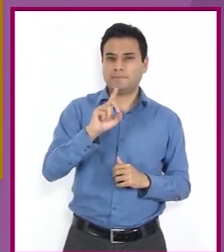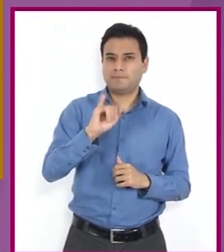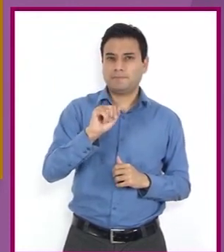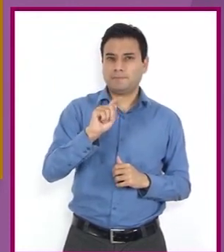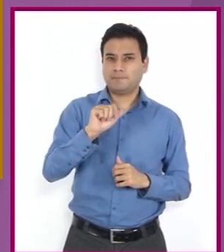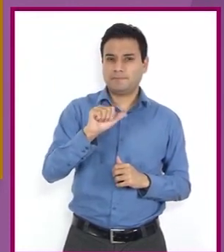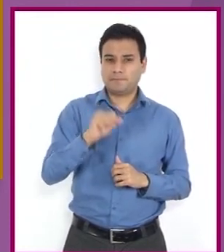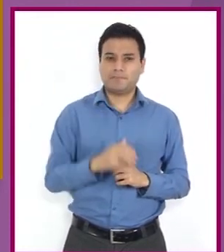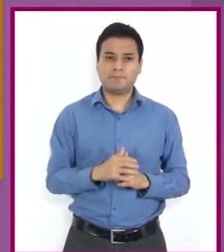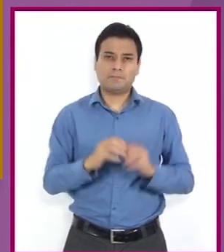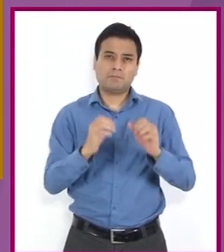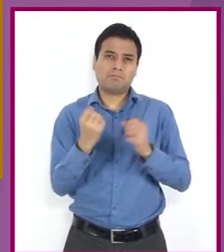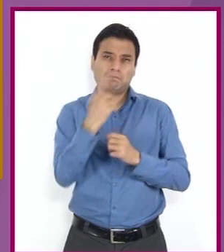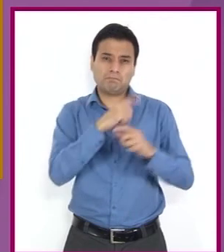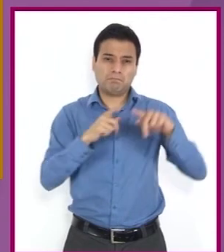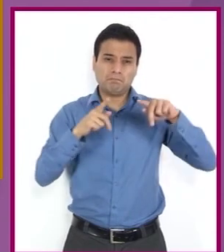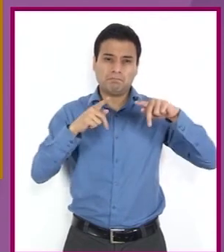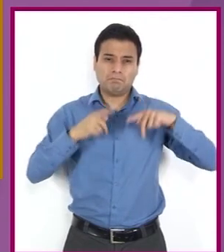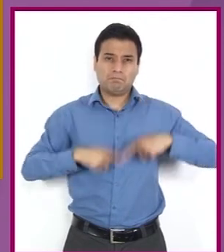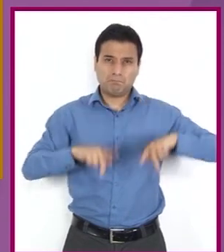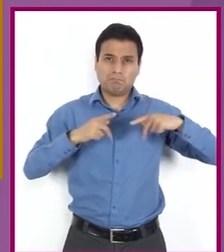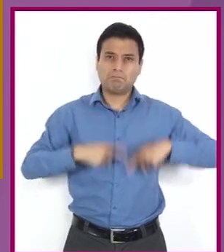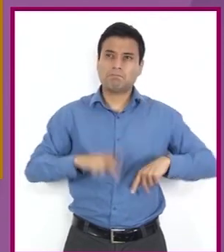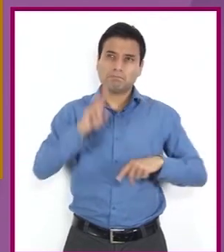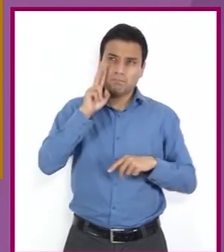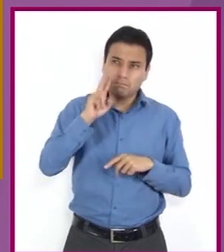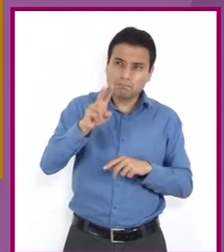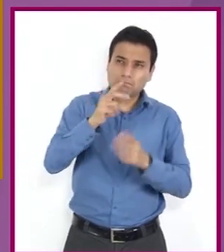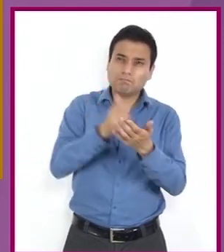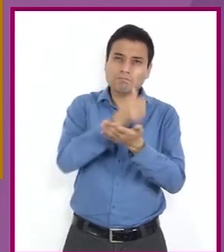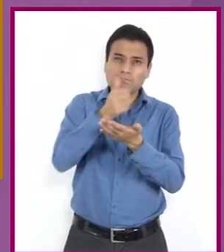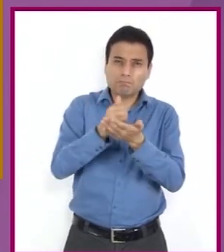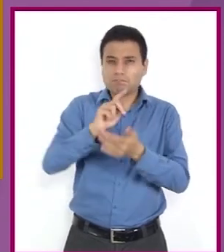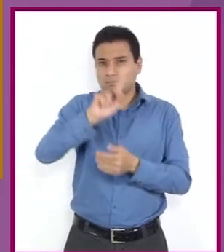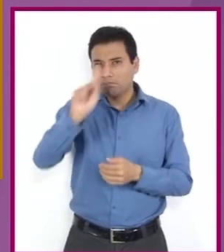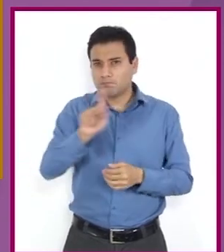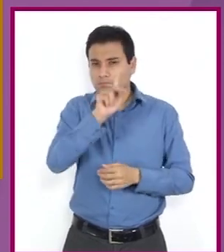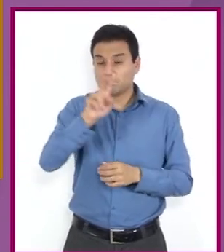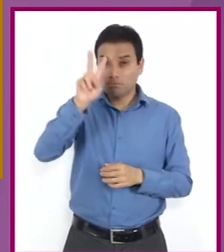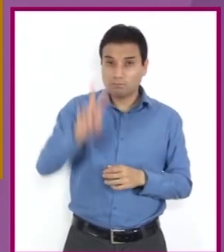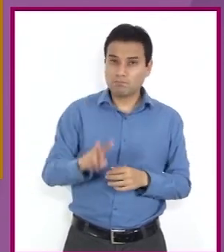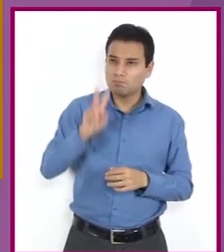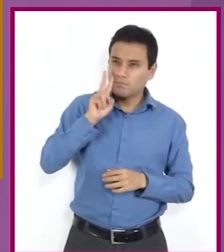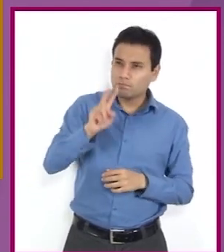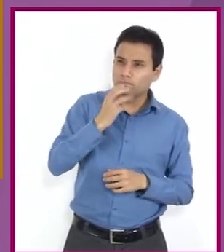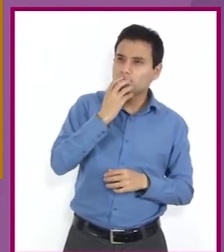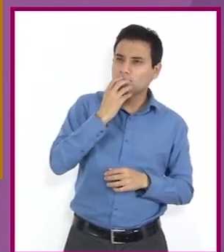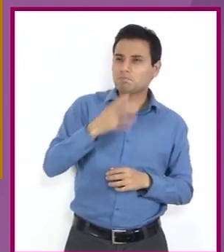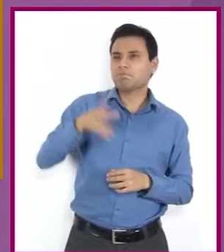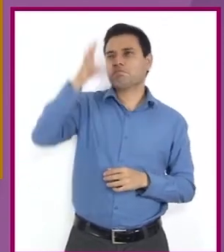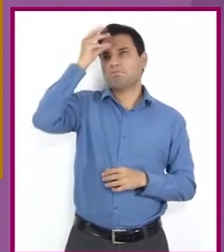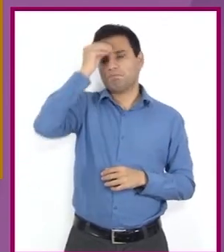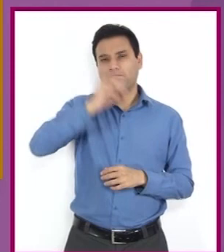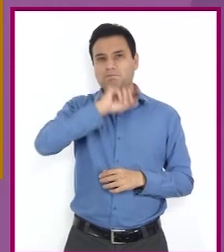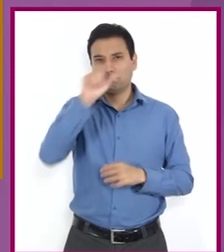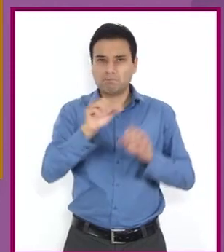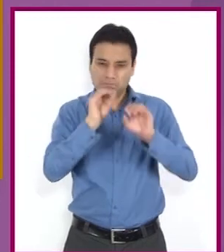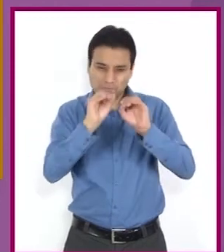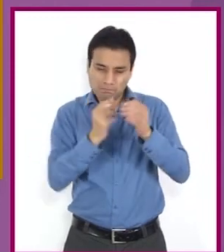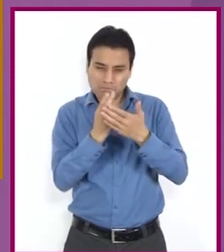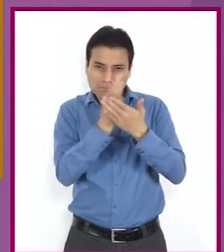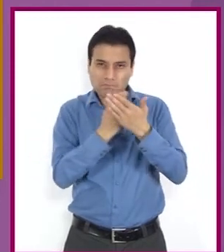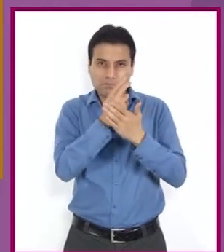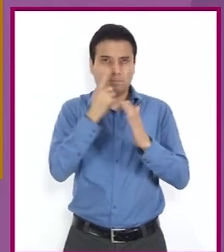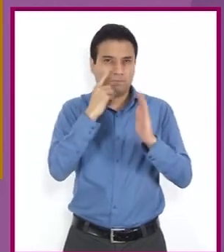fotografías de escenarios reales para incluirlas en sus obras. De hecho, México aportó al mundo del cómic